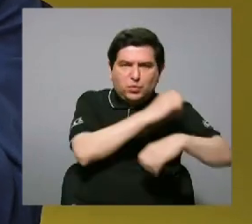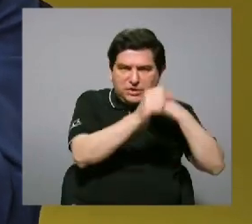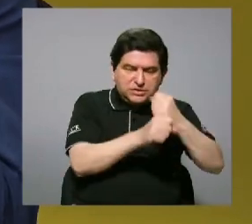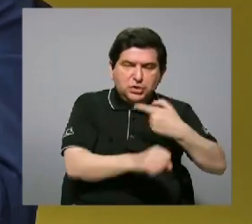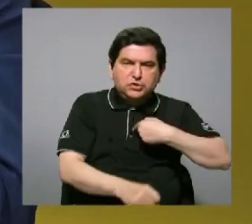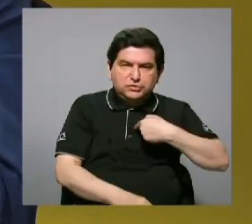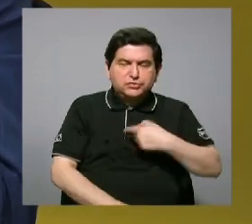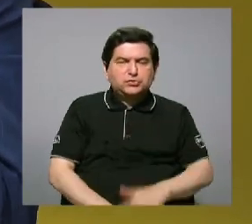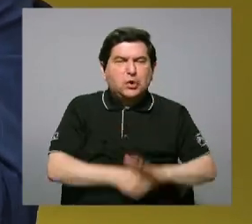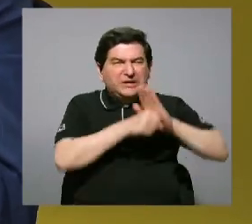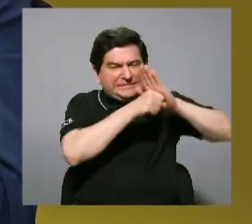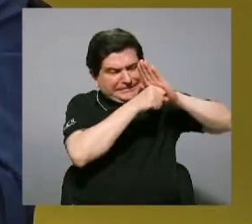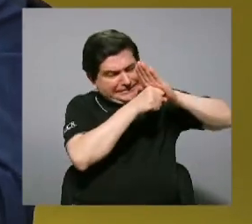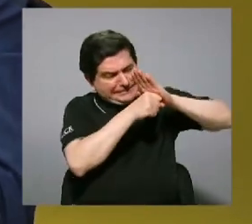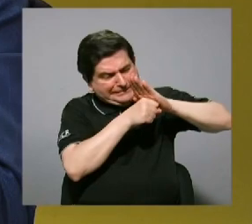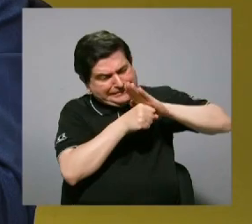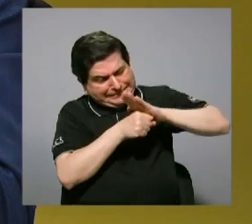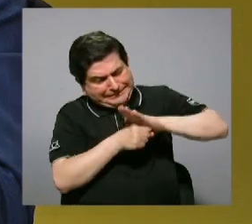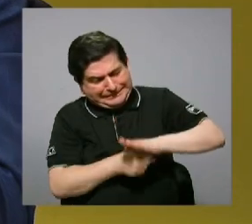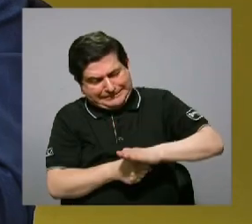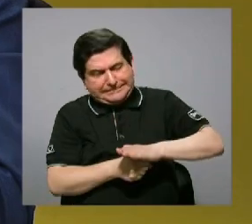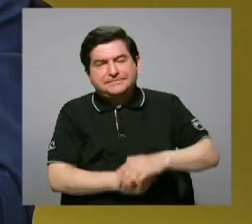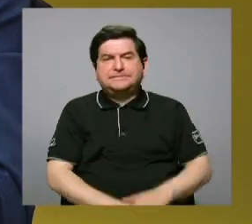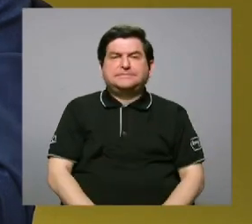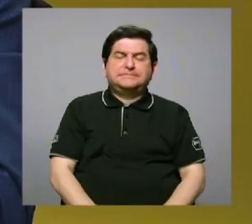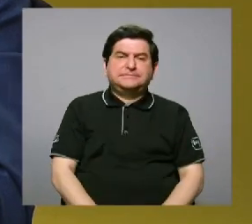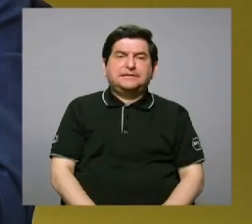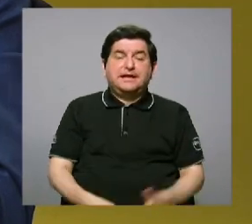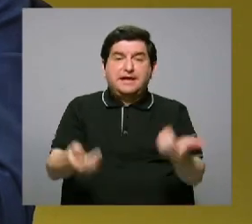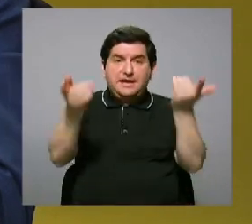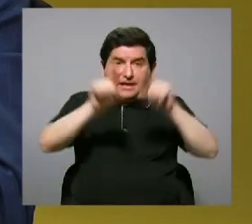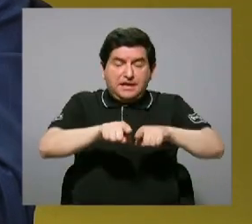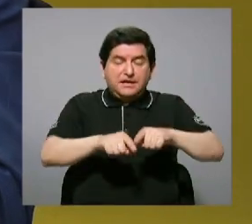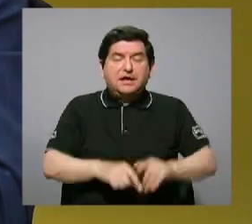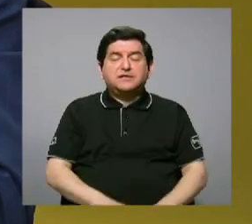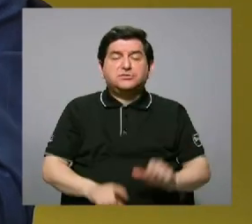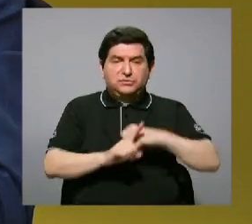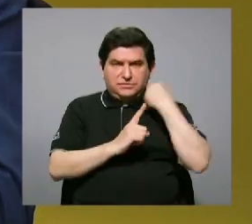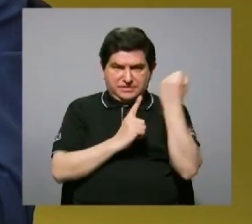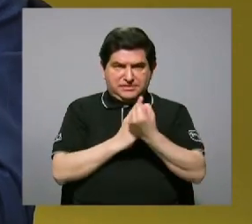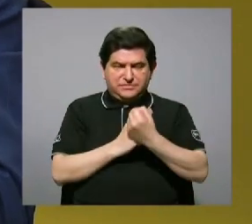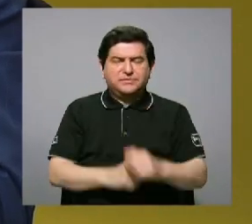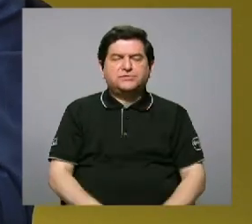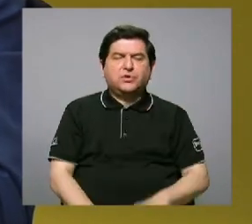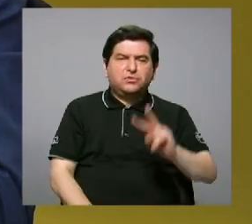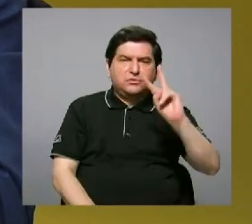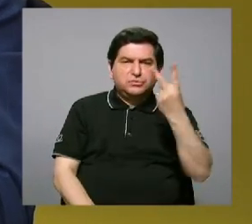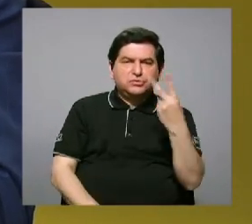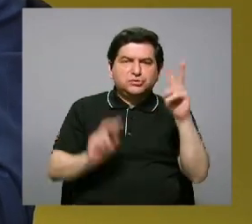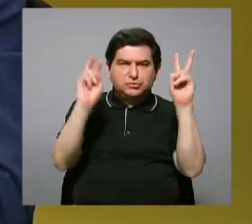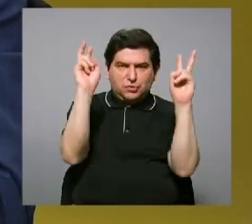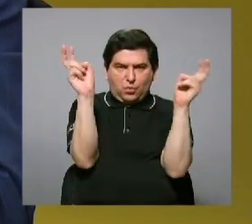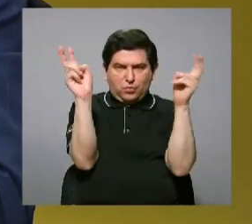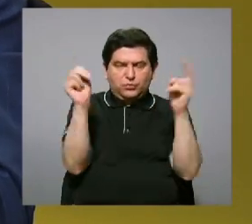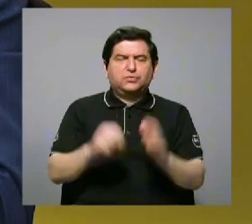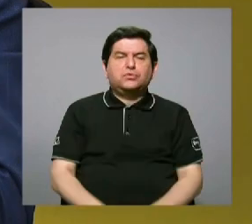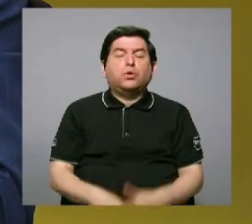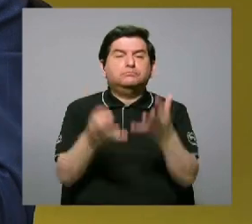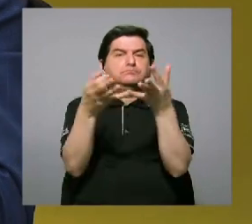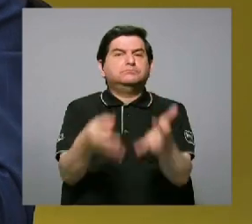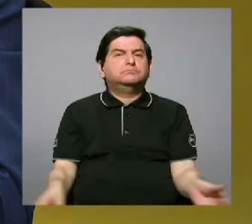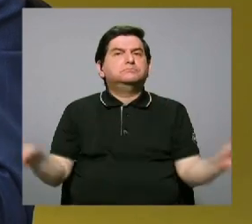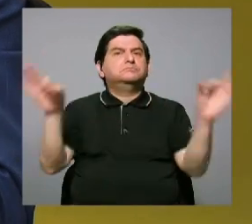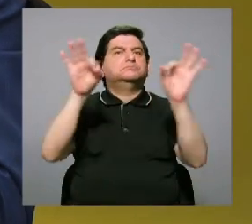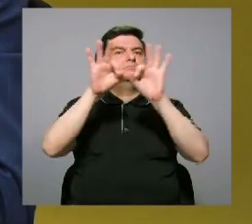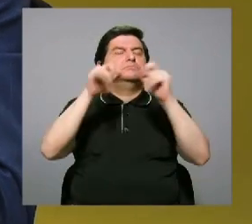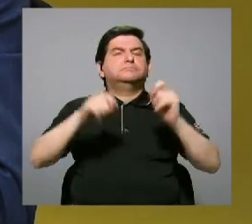estoy metiendo mucha presión a la ecuación. Un segundo tema que nos parece importantísimo